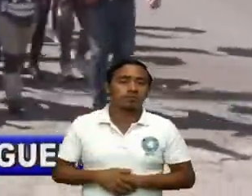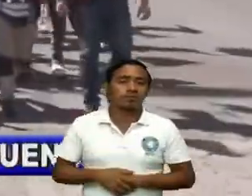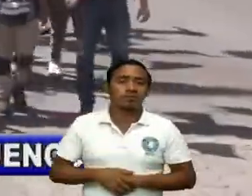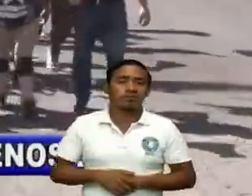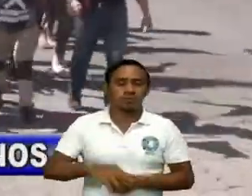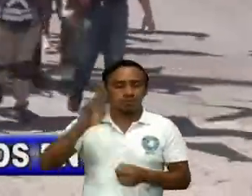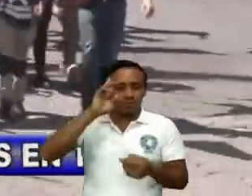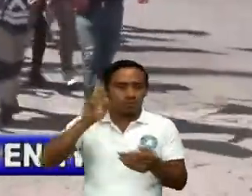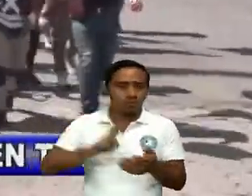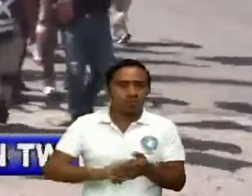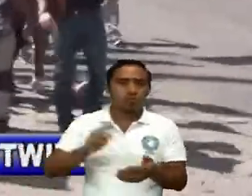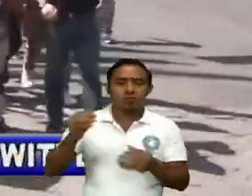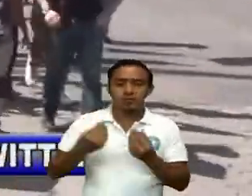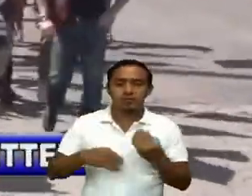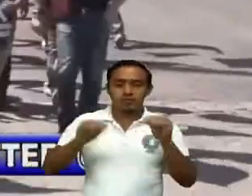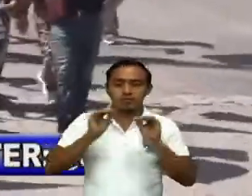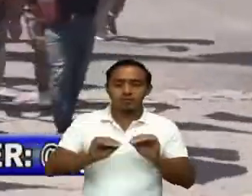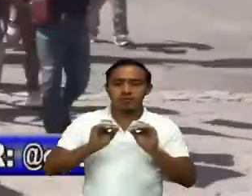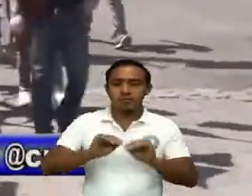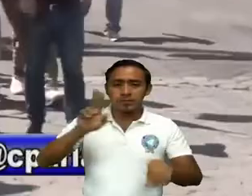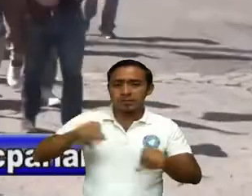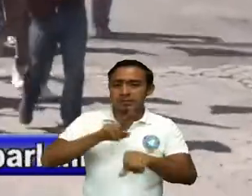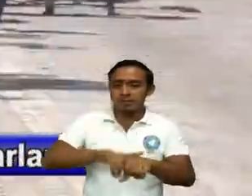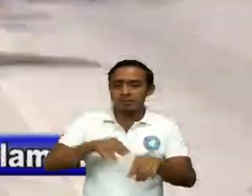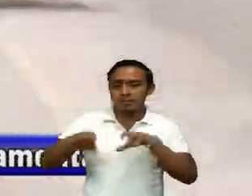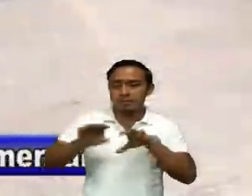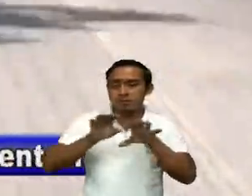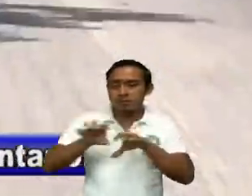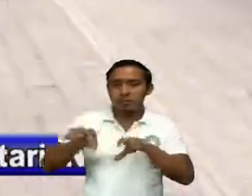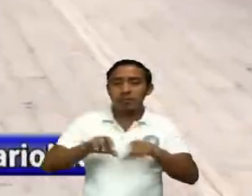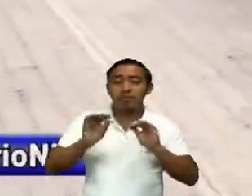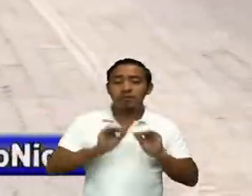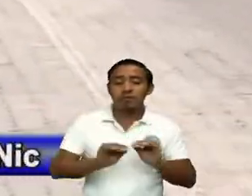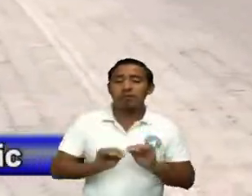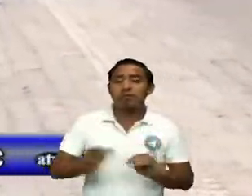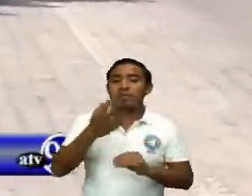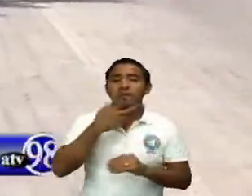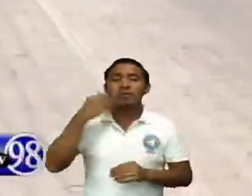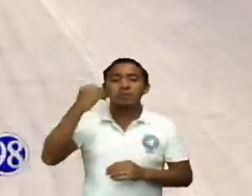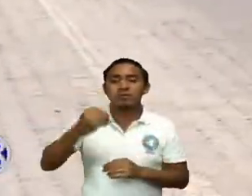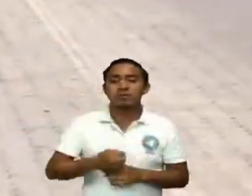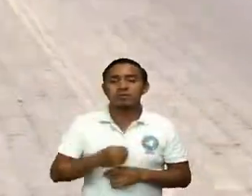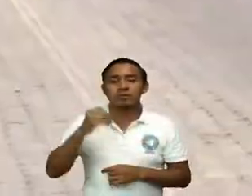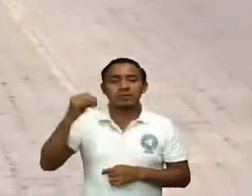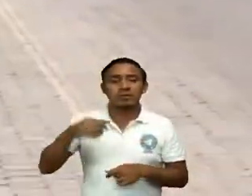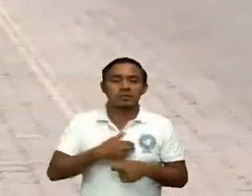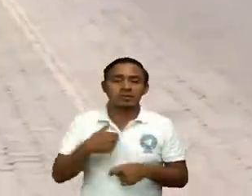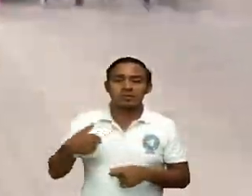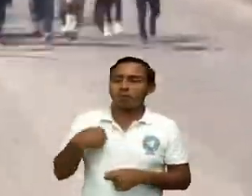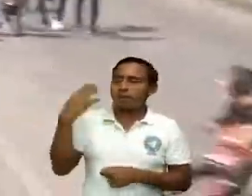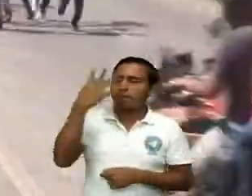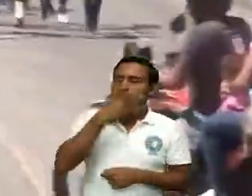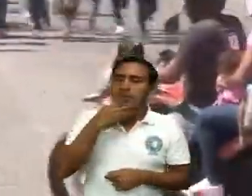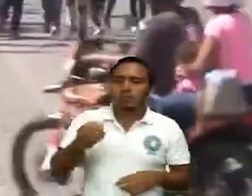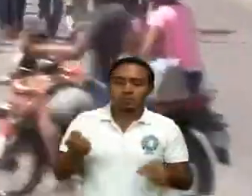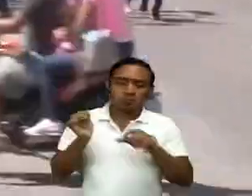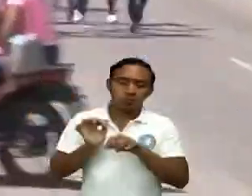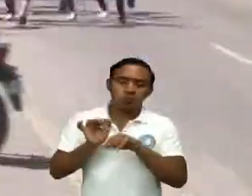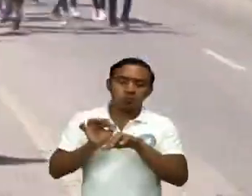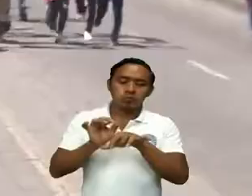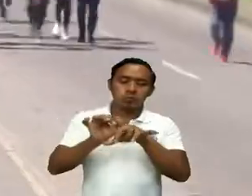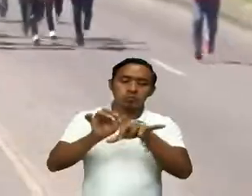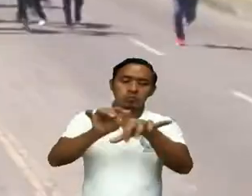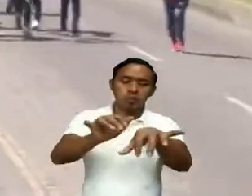En conmemoración de la Cruzada Nacional de Alfabetización, la Juventud Sandinista 19 de julio festejó con una emotiva caminata el